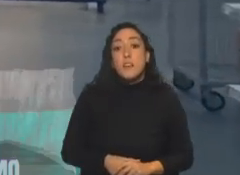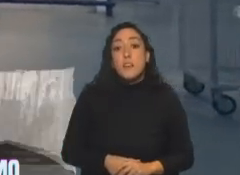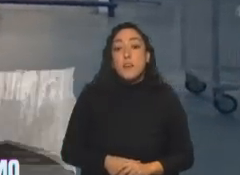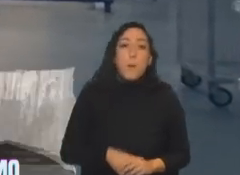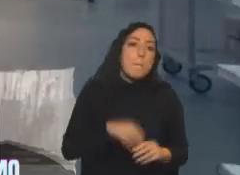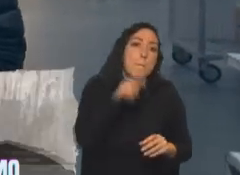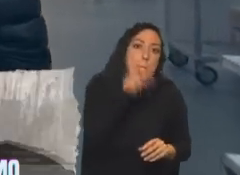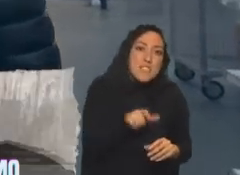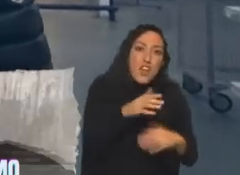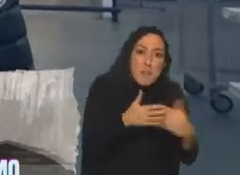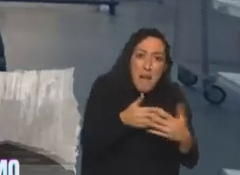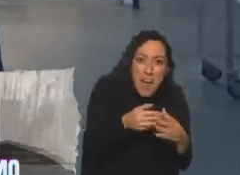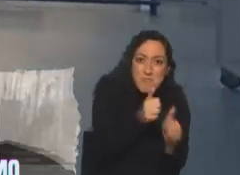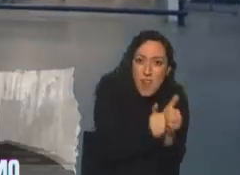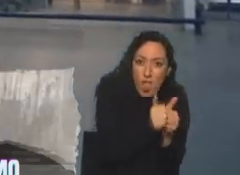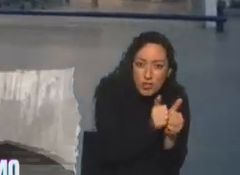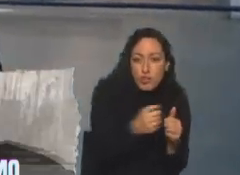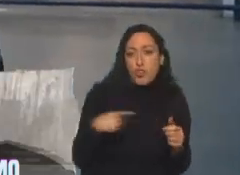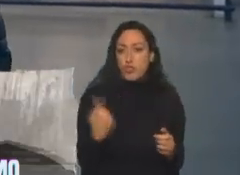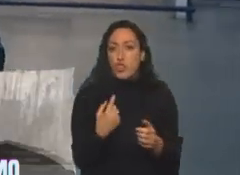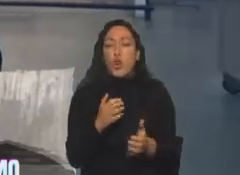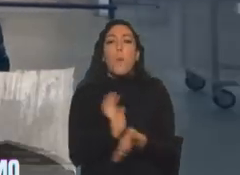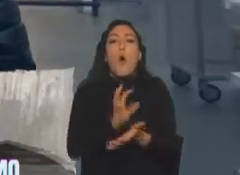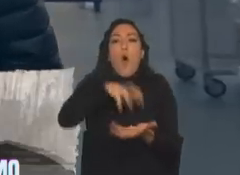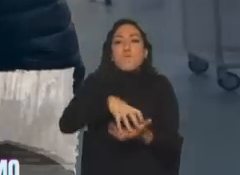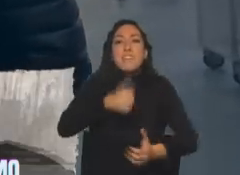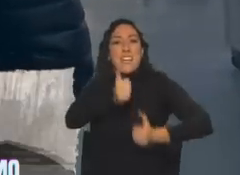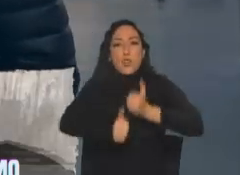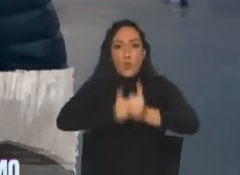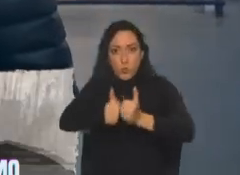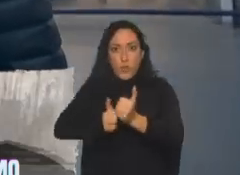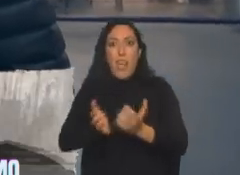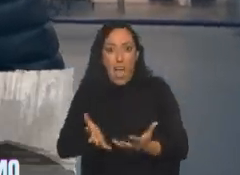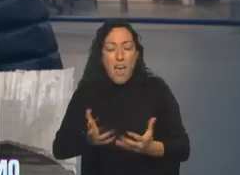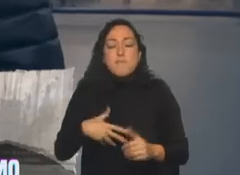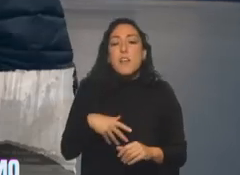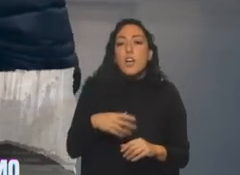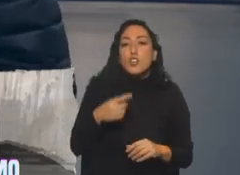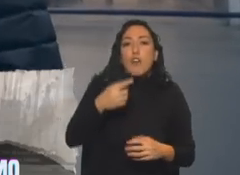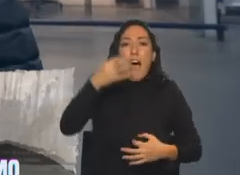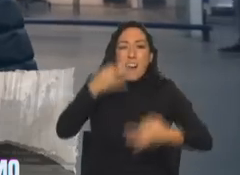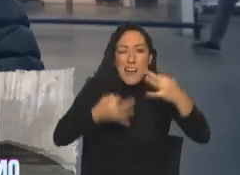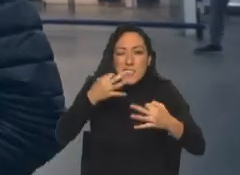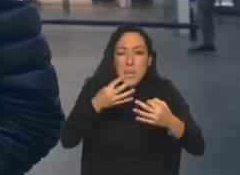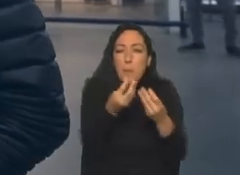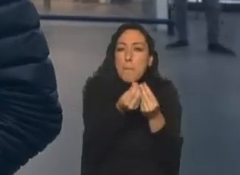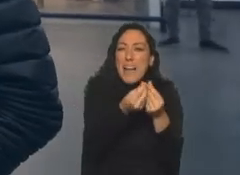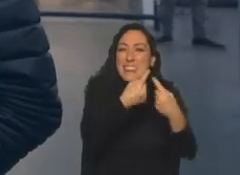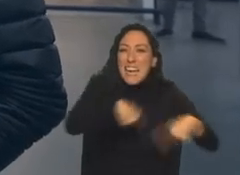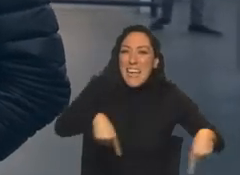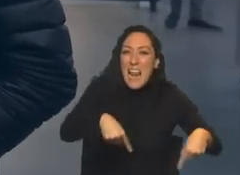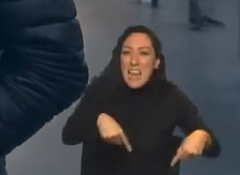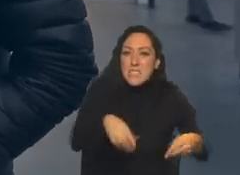el productor, nosotros que tenemos la parte industrial, es analizamos la materia prima, qué costo vamos a comprar